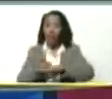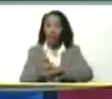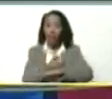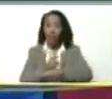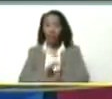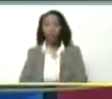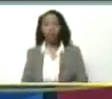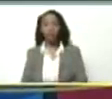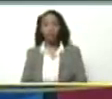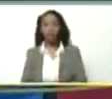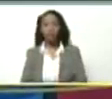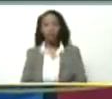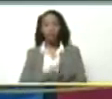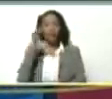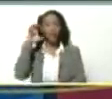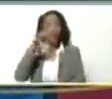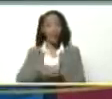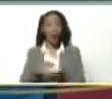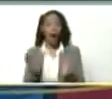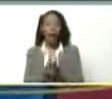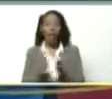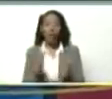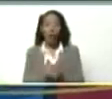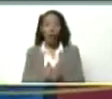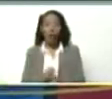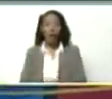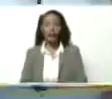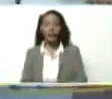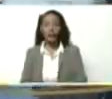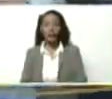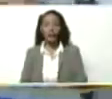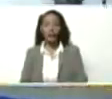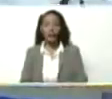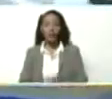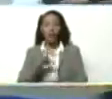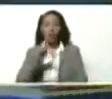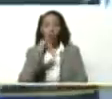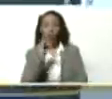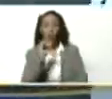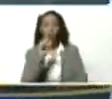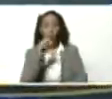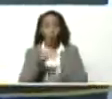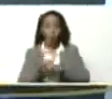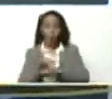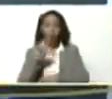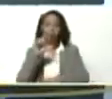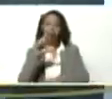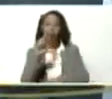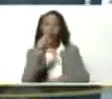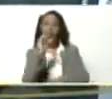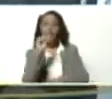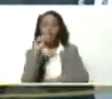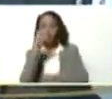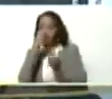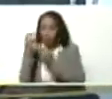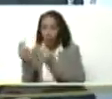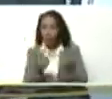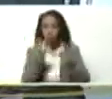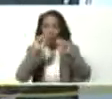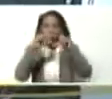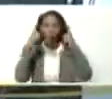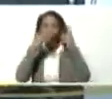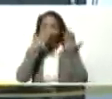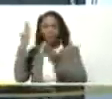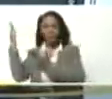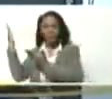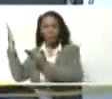gobernadores del estado Anzoátegui, Luis José Marcano, bienvenido Luis José, de La Guaira, José